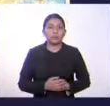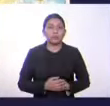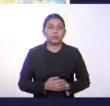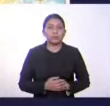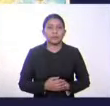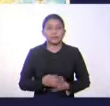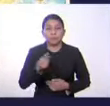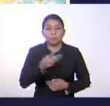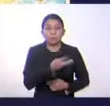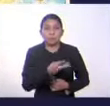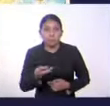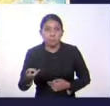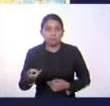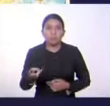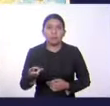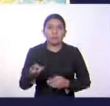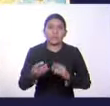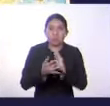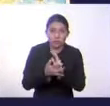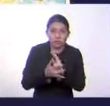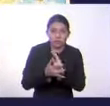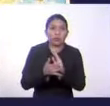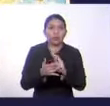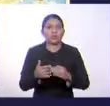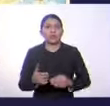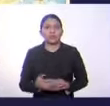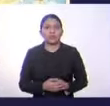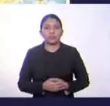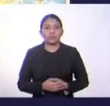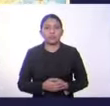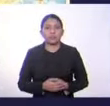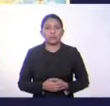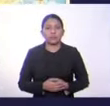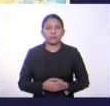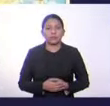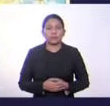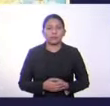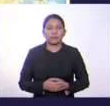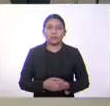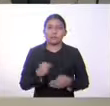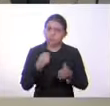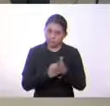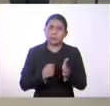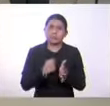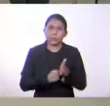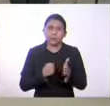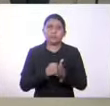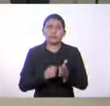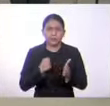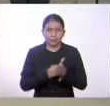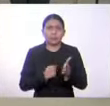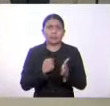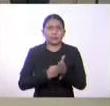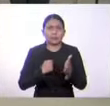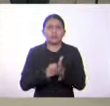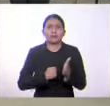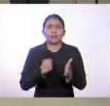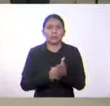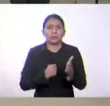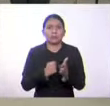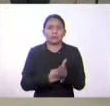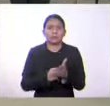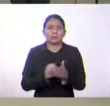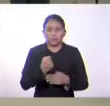recursos materiales, técnicos, incluso humanos. Y supone con ello la lucha por la reivindicación de los derechos que